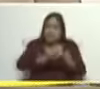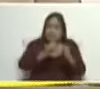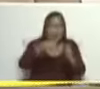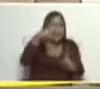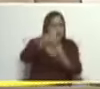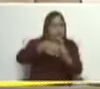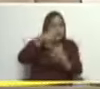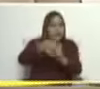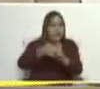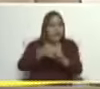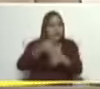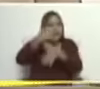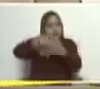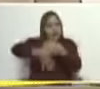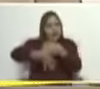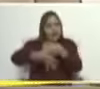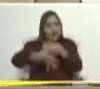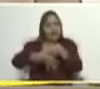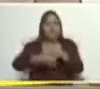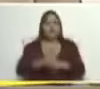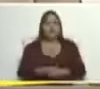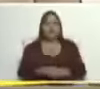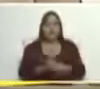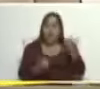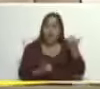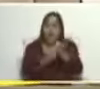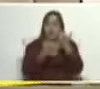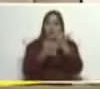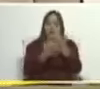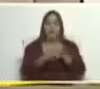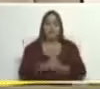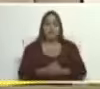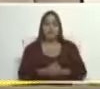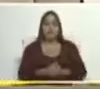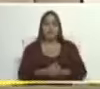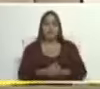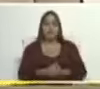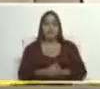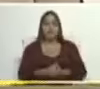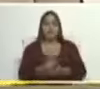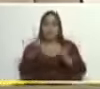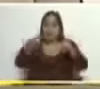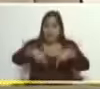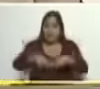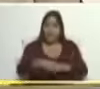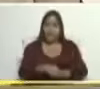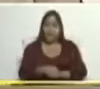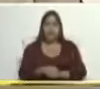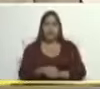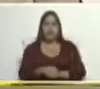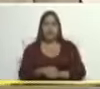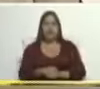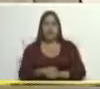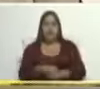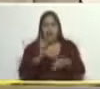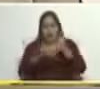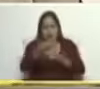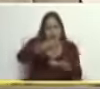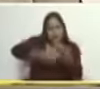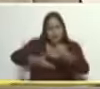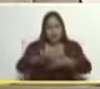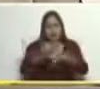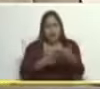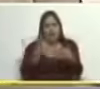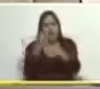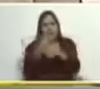de ALBA, de su solidaridad, de su complementariedad, y también de